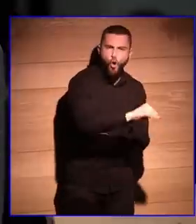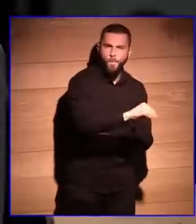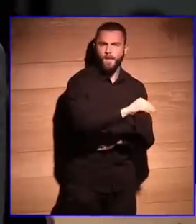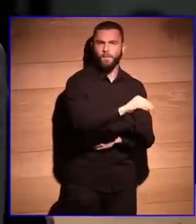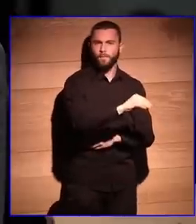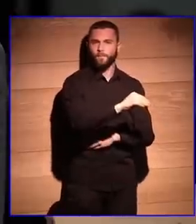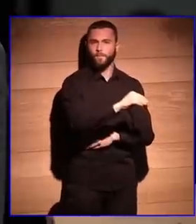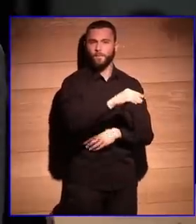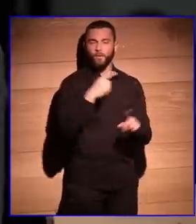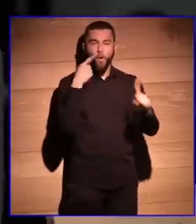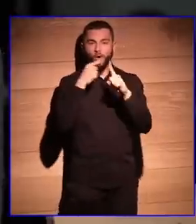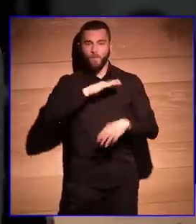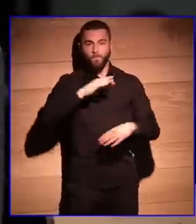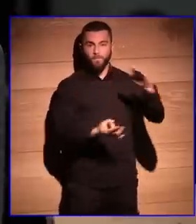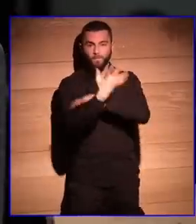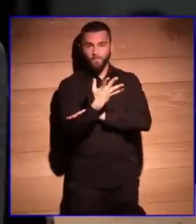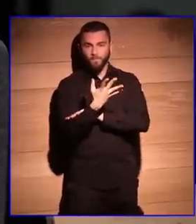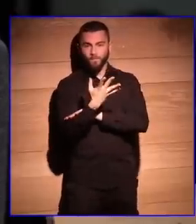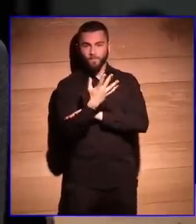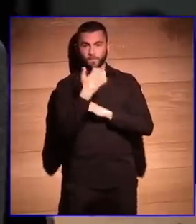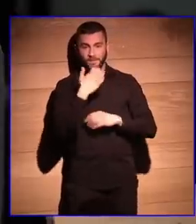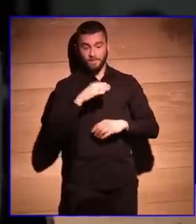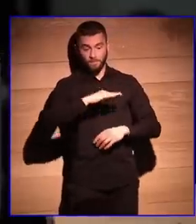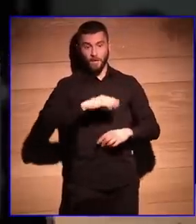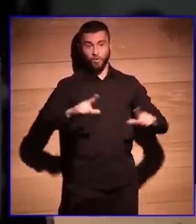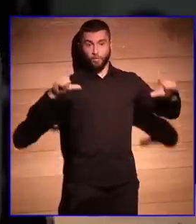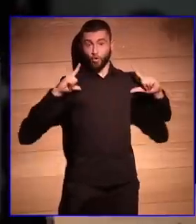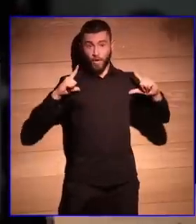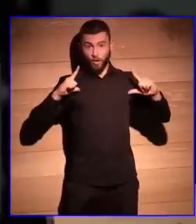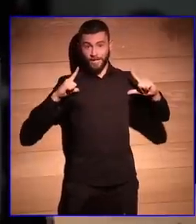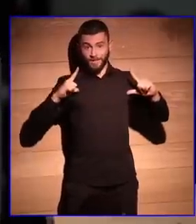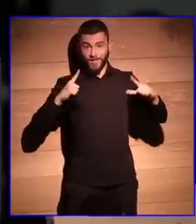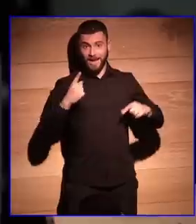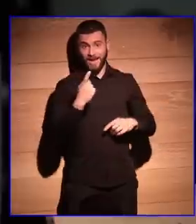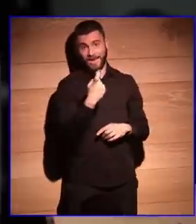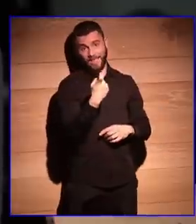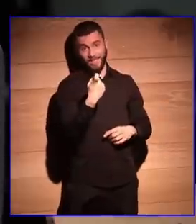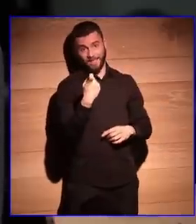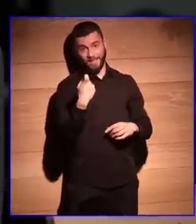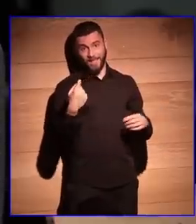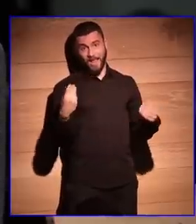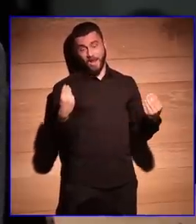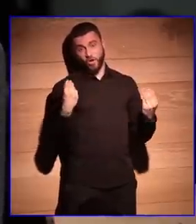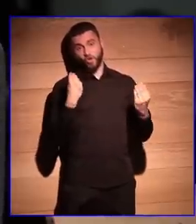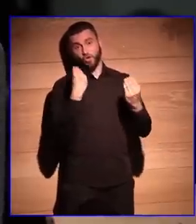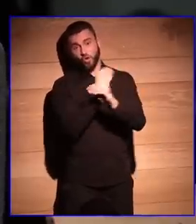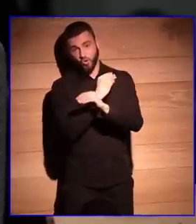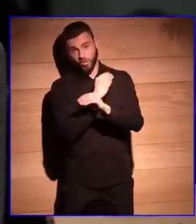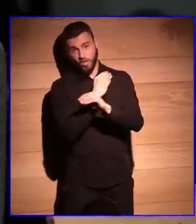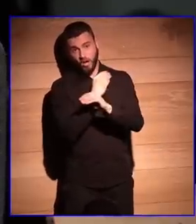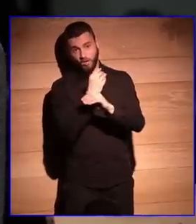crear un gran villano, incluso cuando el villano es el protagonista, también necesita un buen antagonista, aunque no esté a su tamaño,